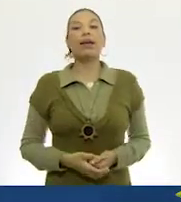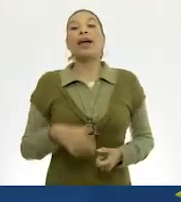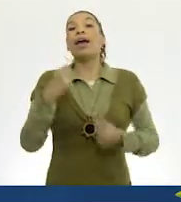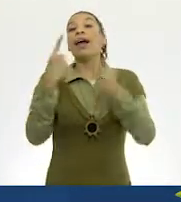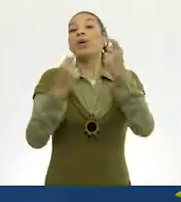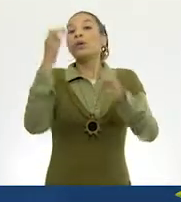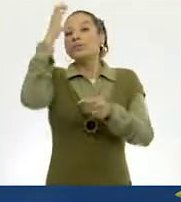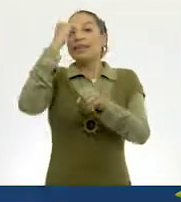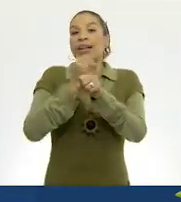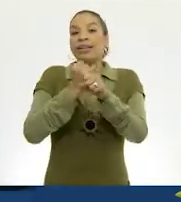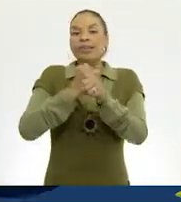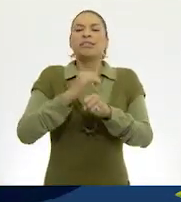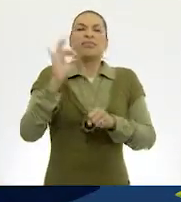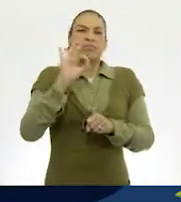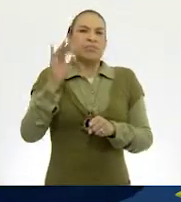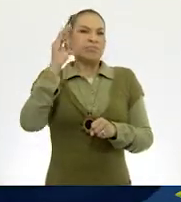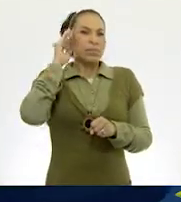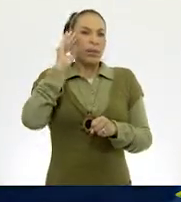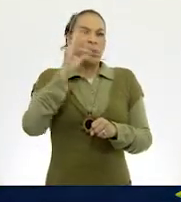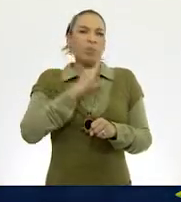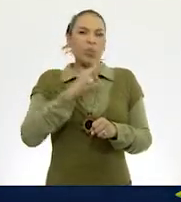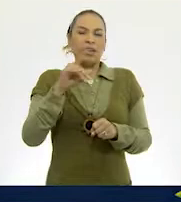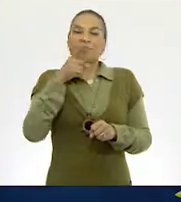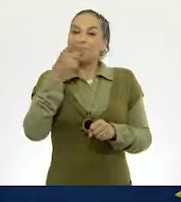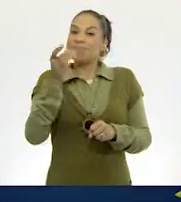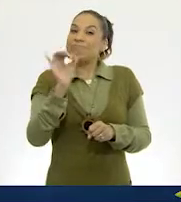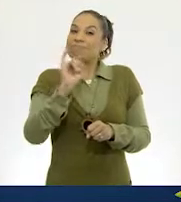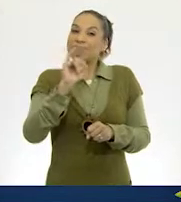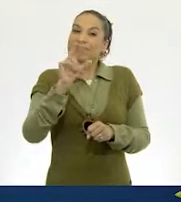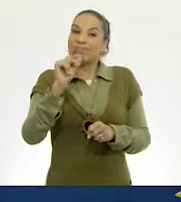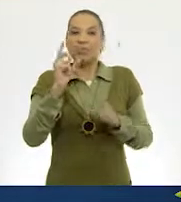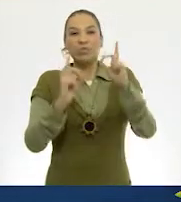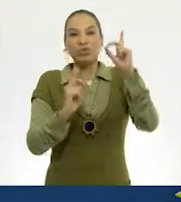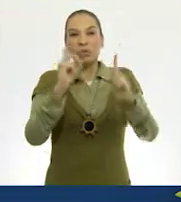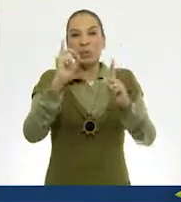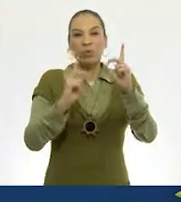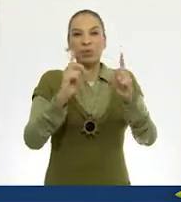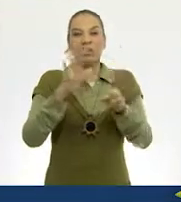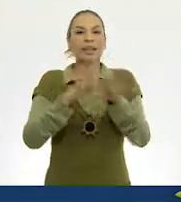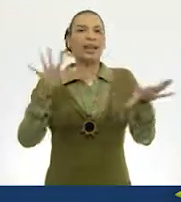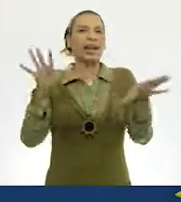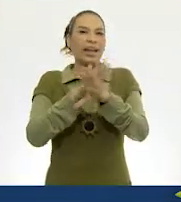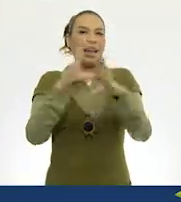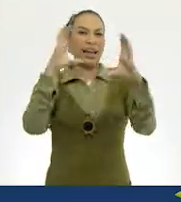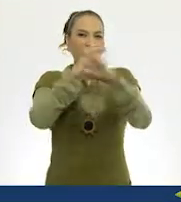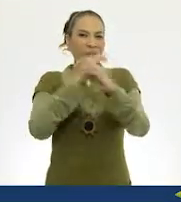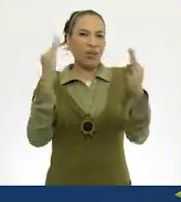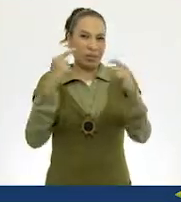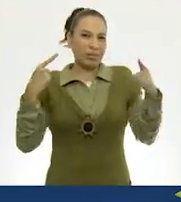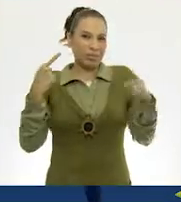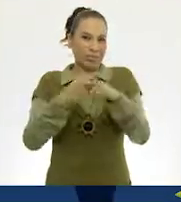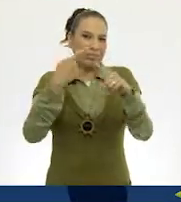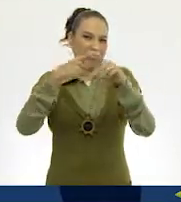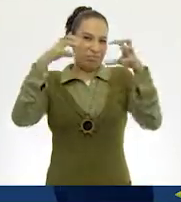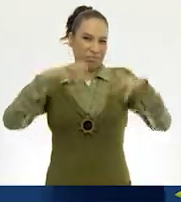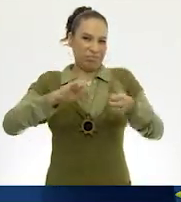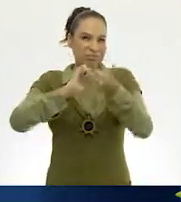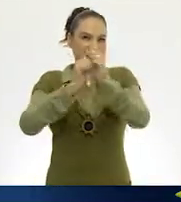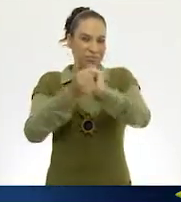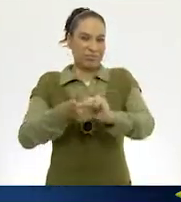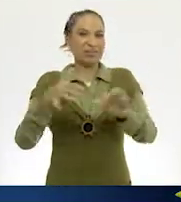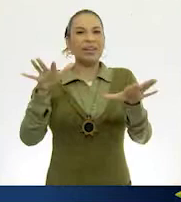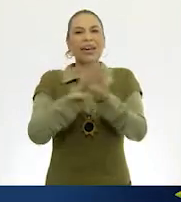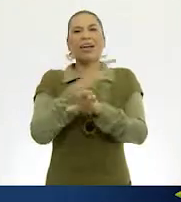Algunos científicos, sin embargo, ponen en tela de juicio la hipótesis del cambio climático. El problema del